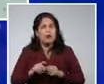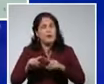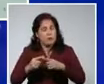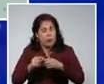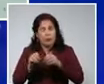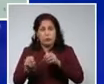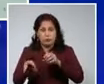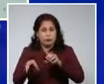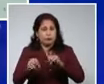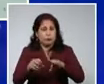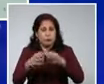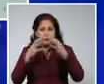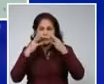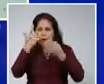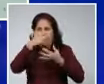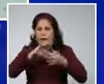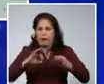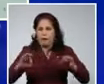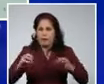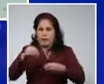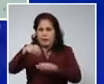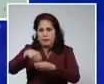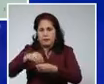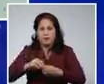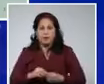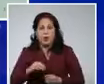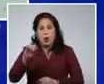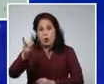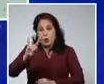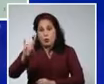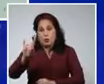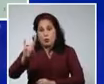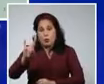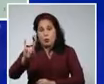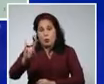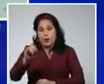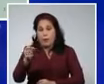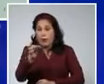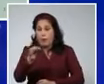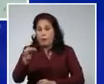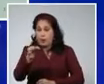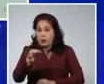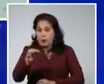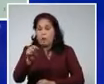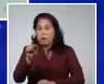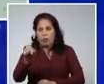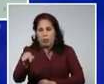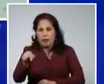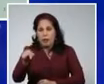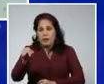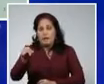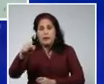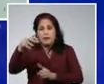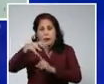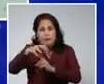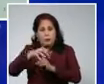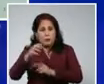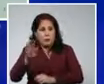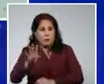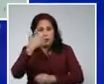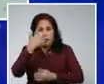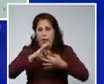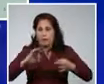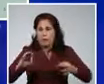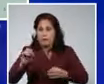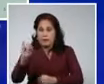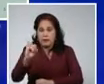dispersión importante en su territorio. 9 de sus 11 municipios. San Cristóbal 4, Artemisa